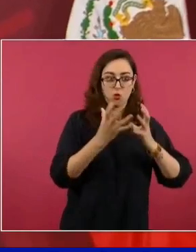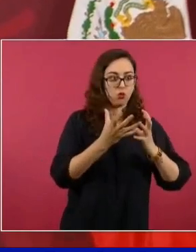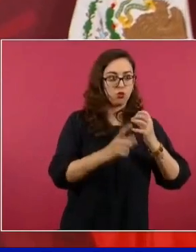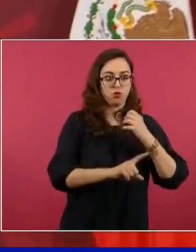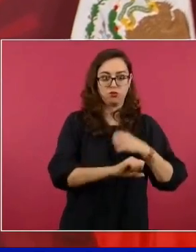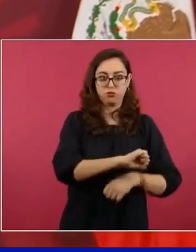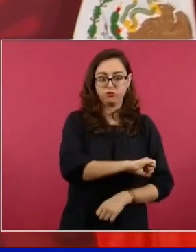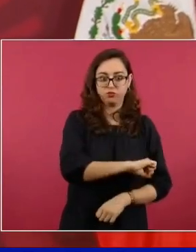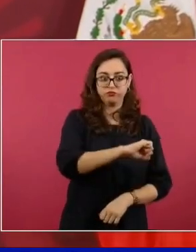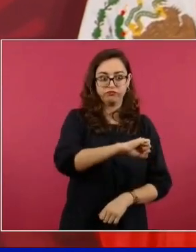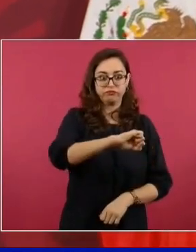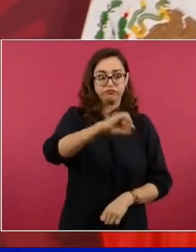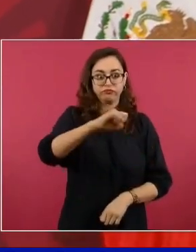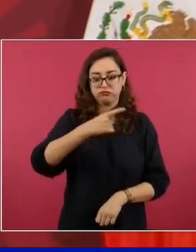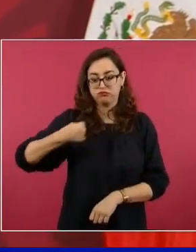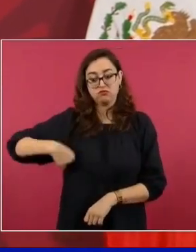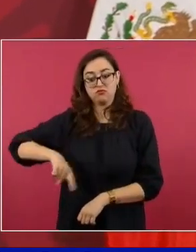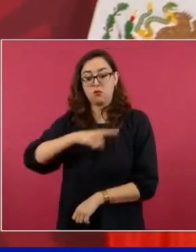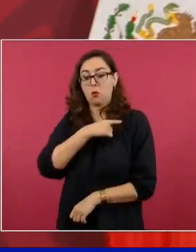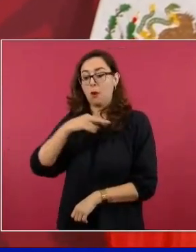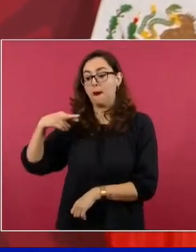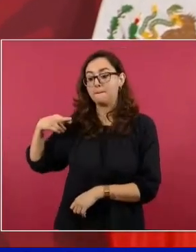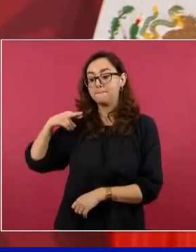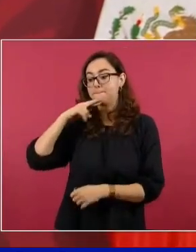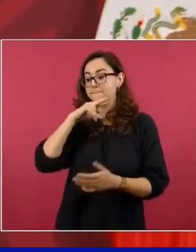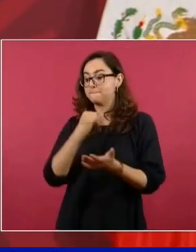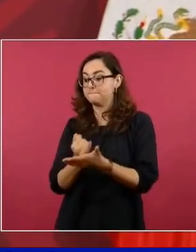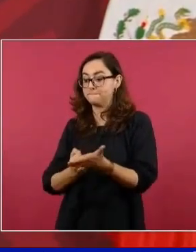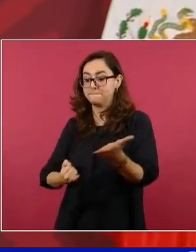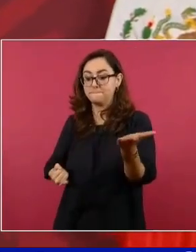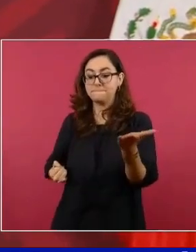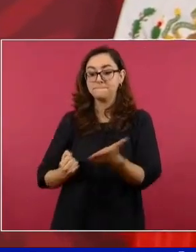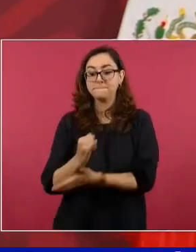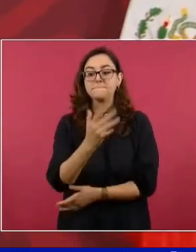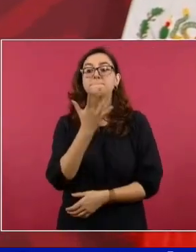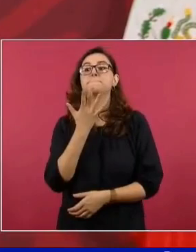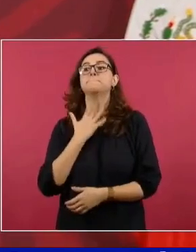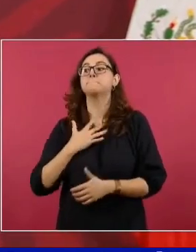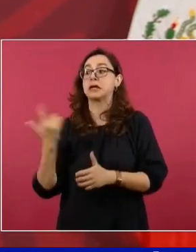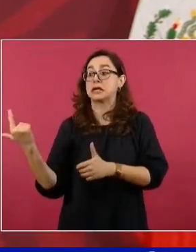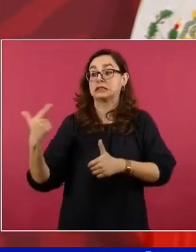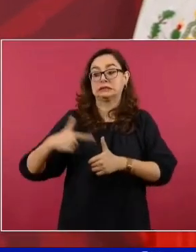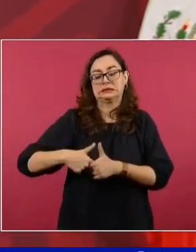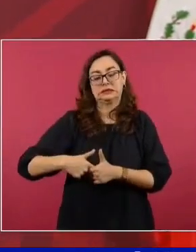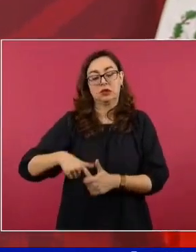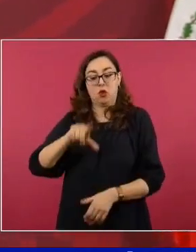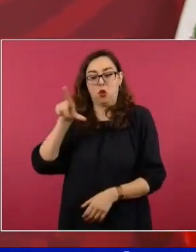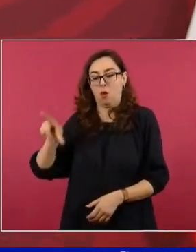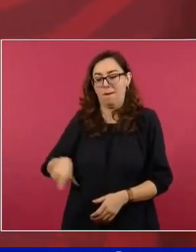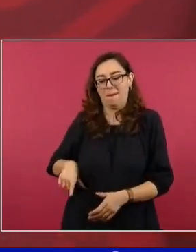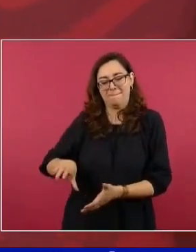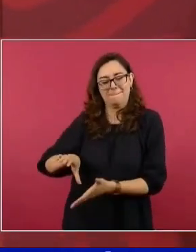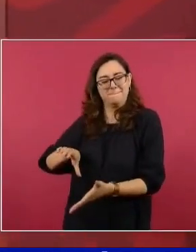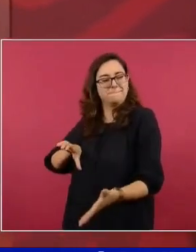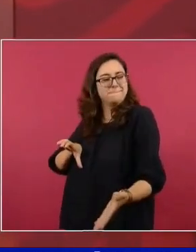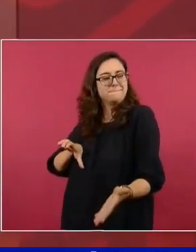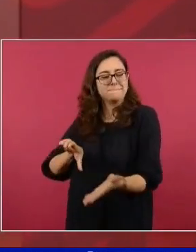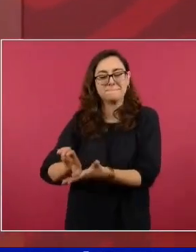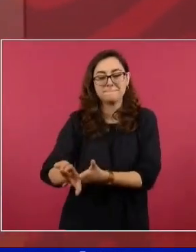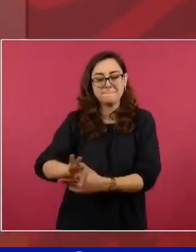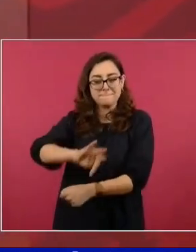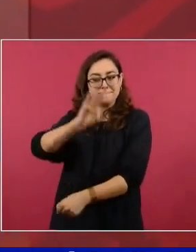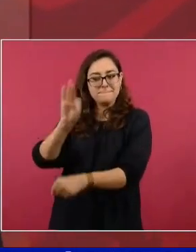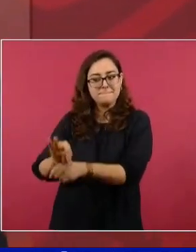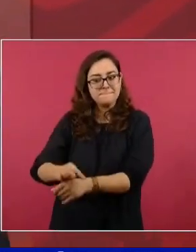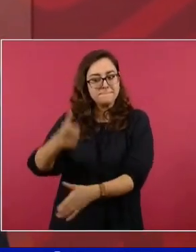solo nosotros, porque para un tecnócrata tomar una decisión de esas es un